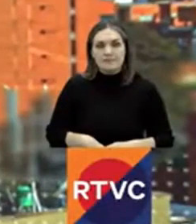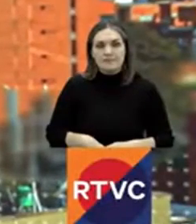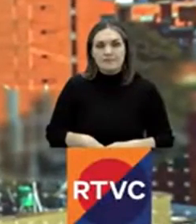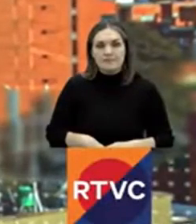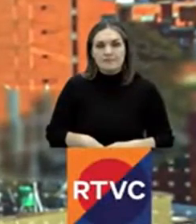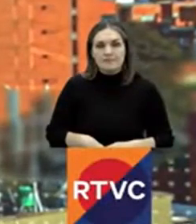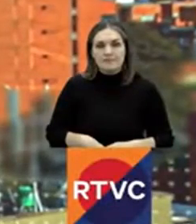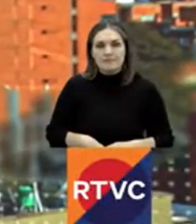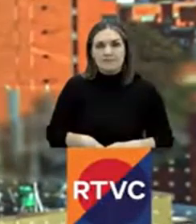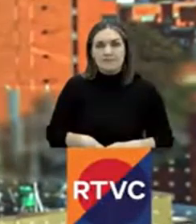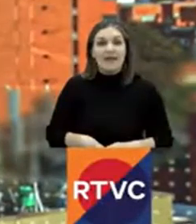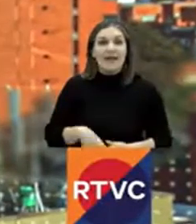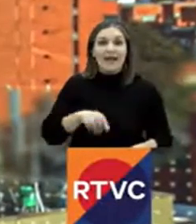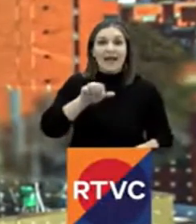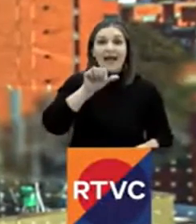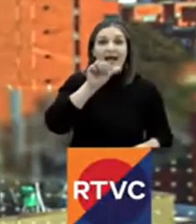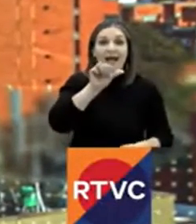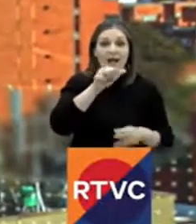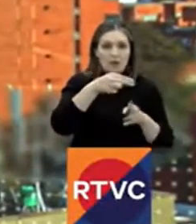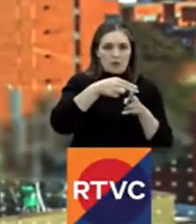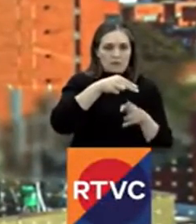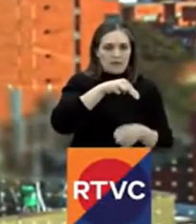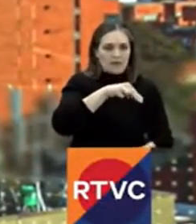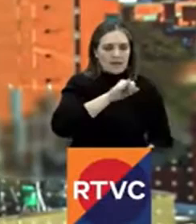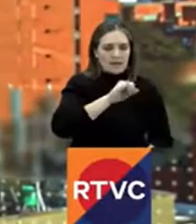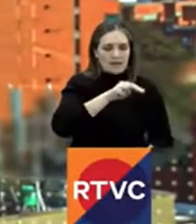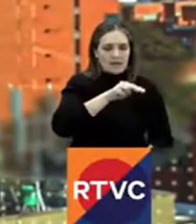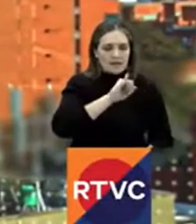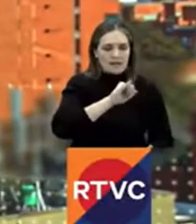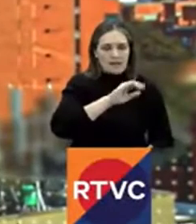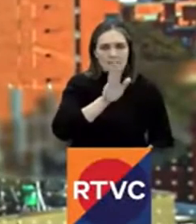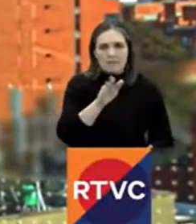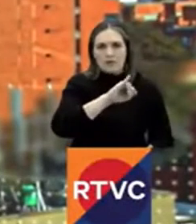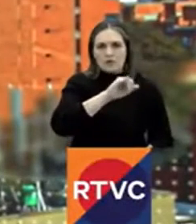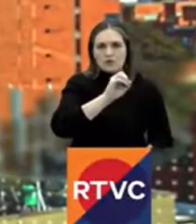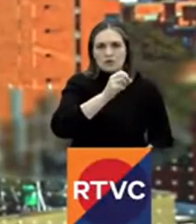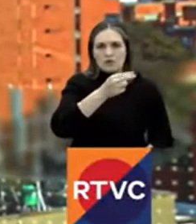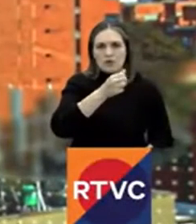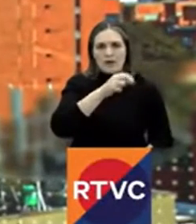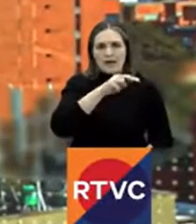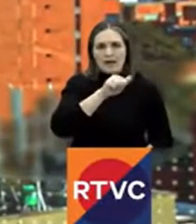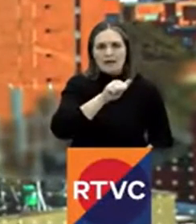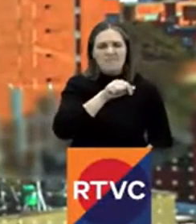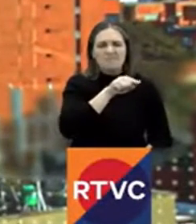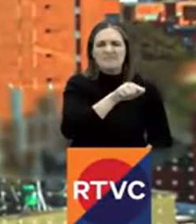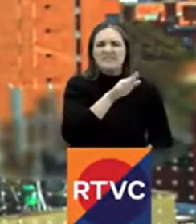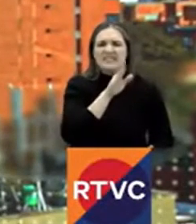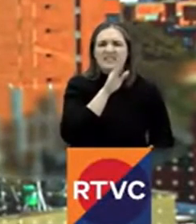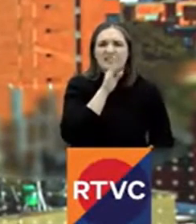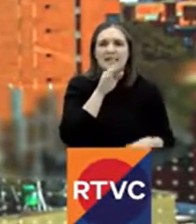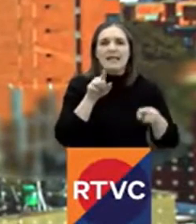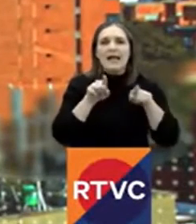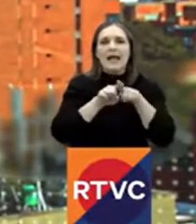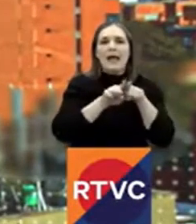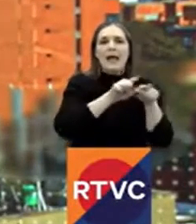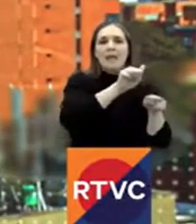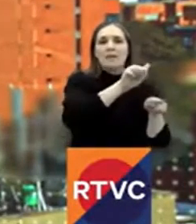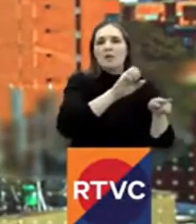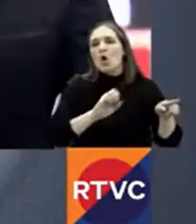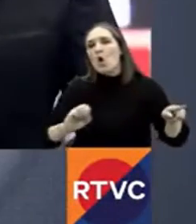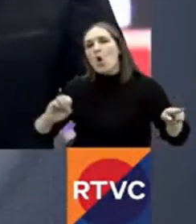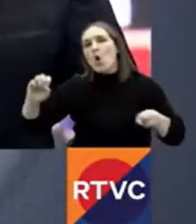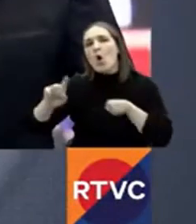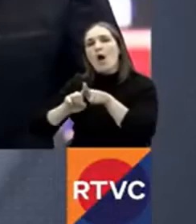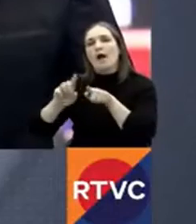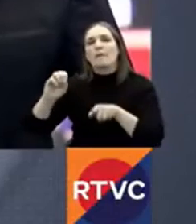Nini Joana Úsuga, la hermana del cabecilla del Clan del Golfo, conocido con el alias de Otoniel, quedará en libertad en Estados Unidos. Juan